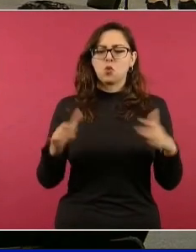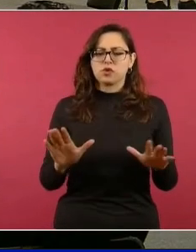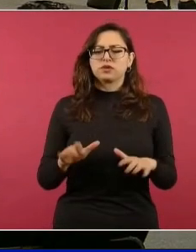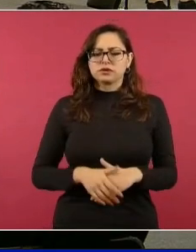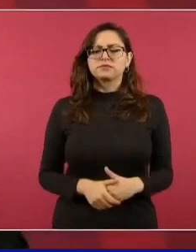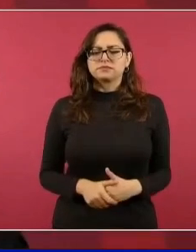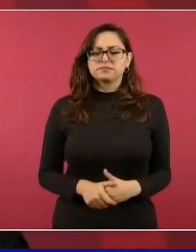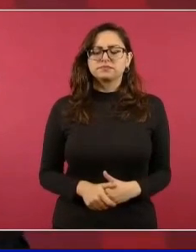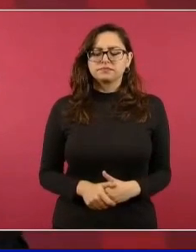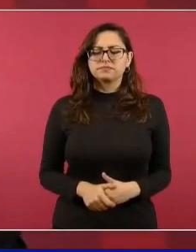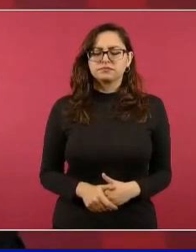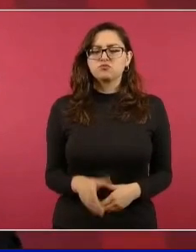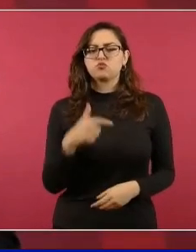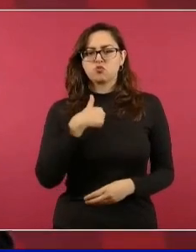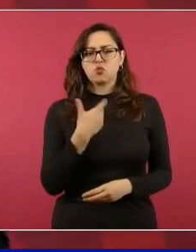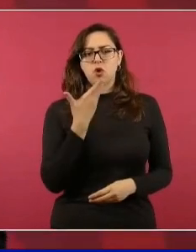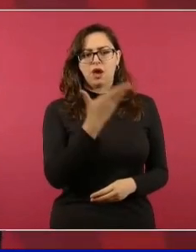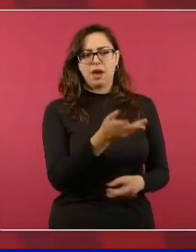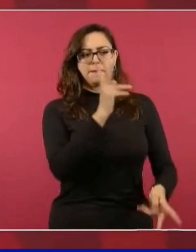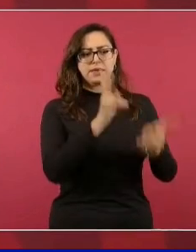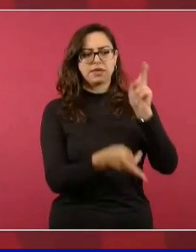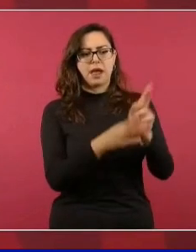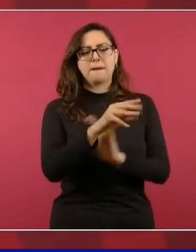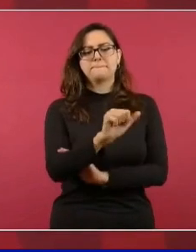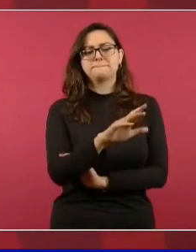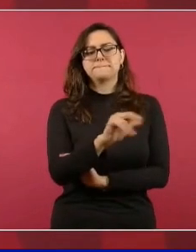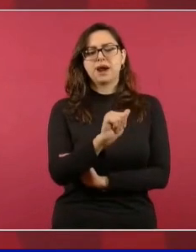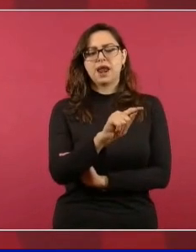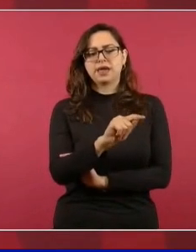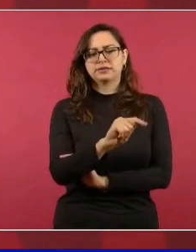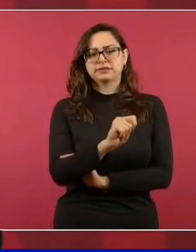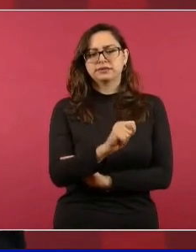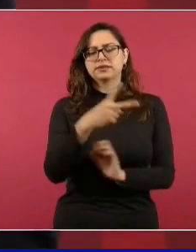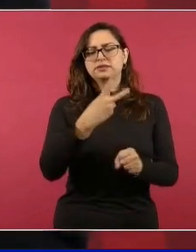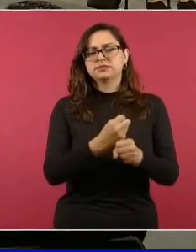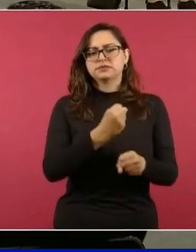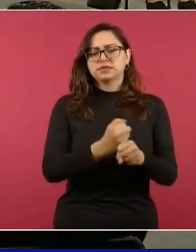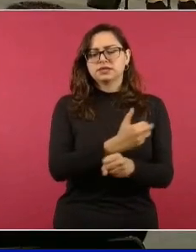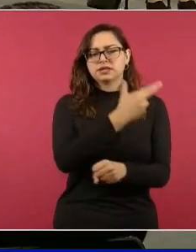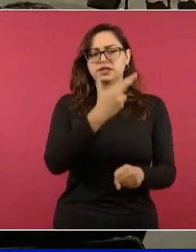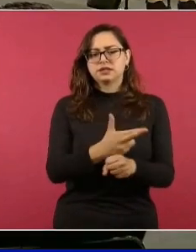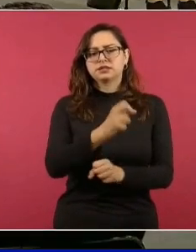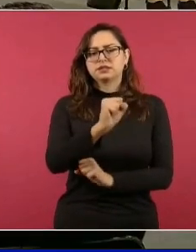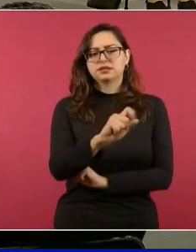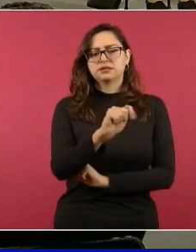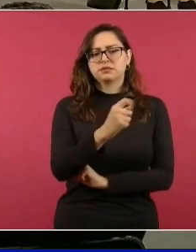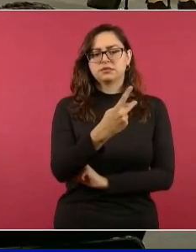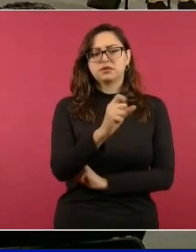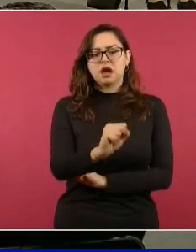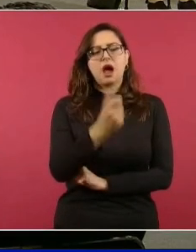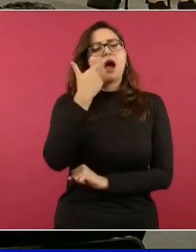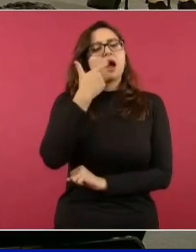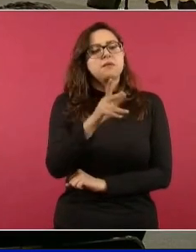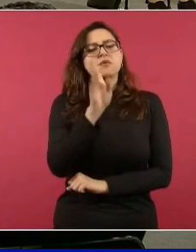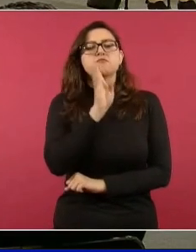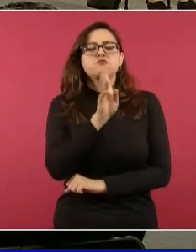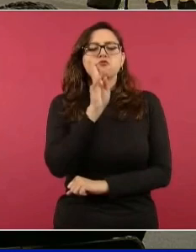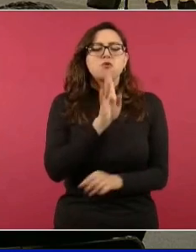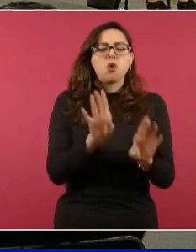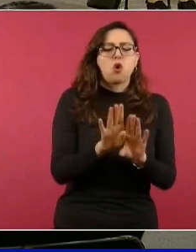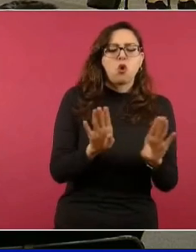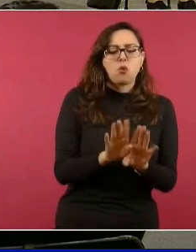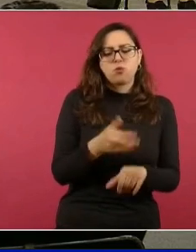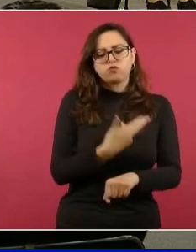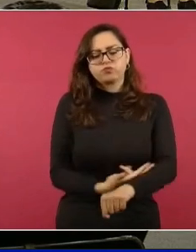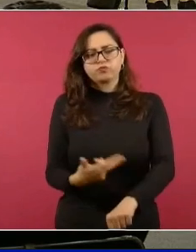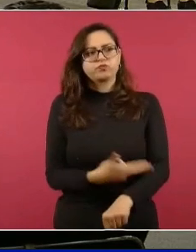con Marat, que es el subsecretario del Trabajo, para ver qué se puede hacer en esto,